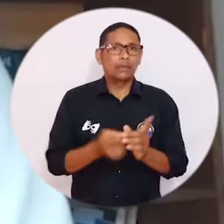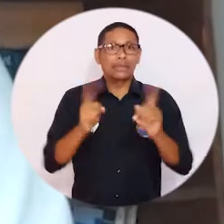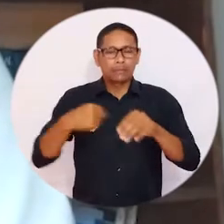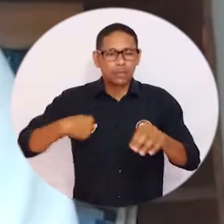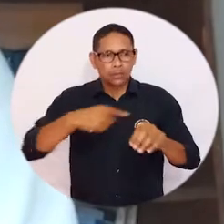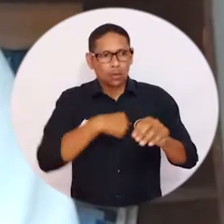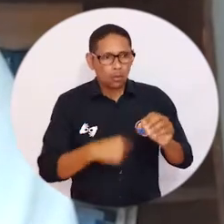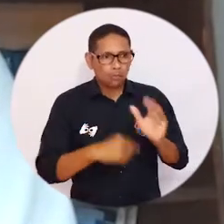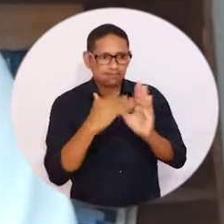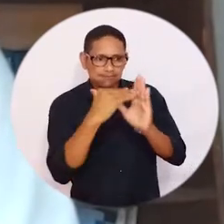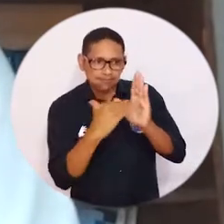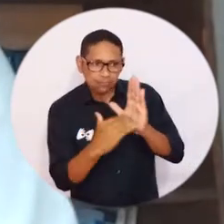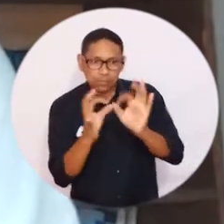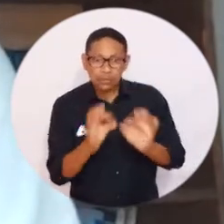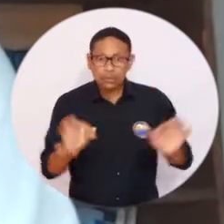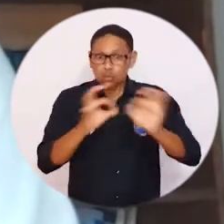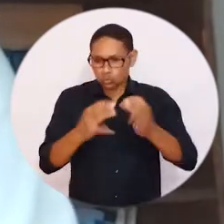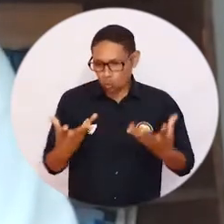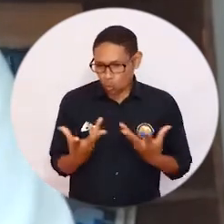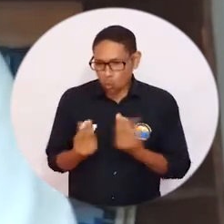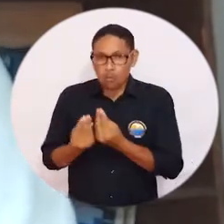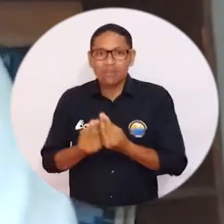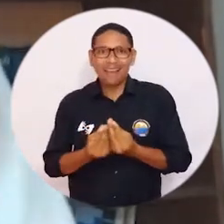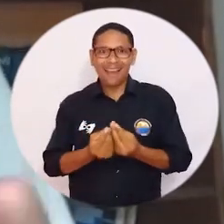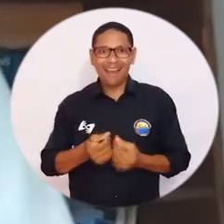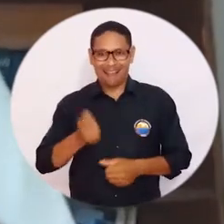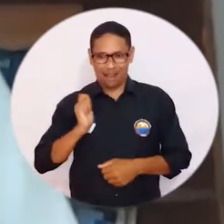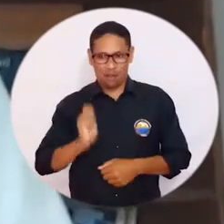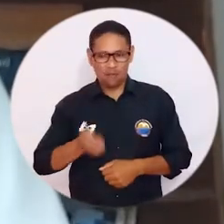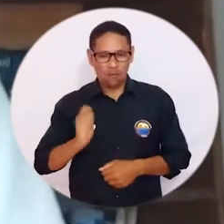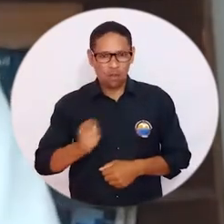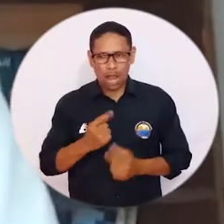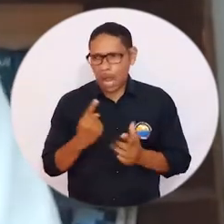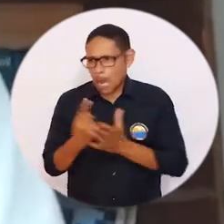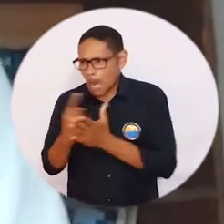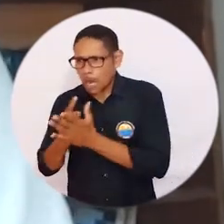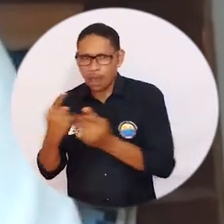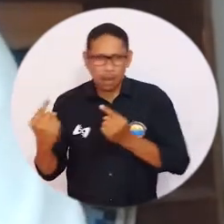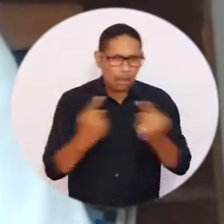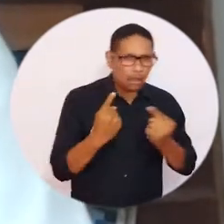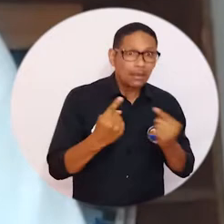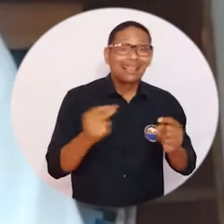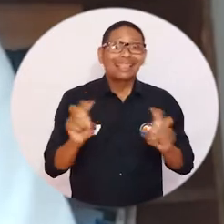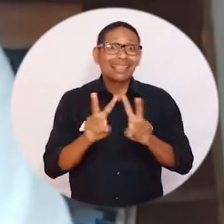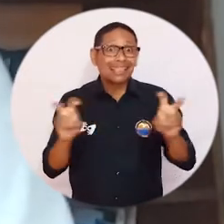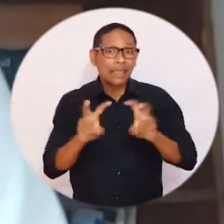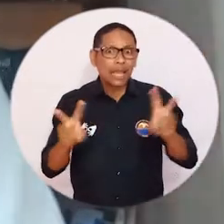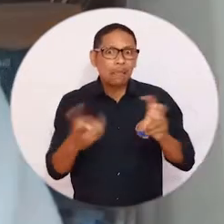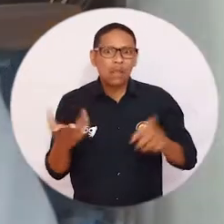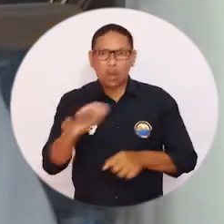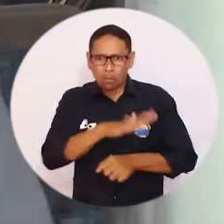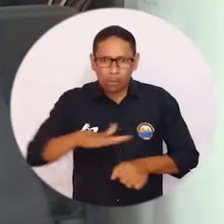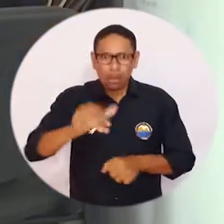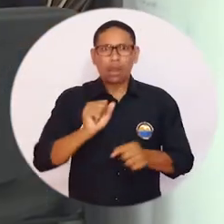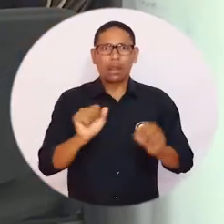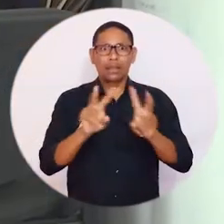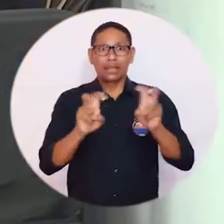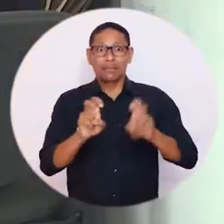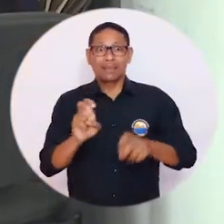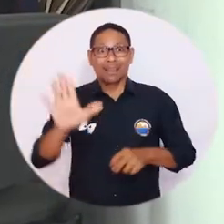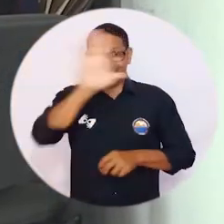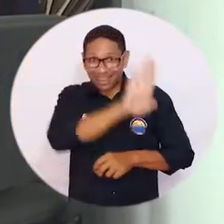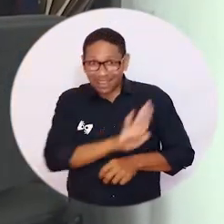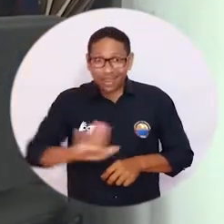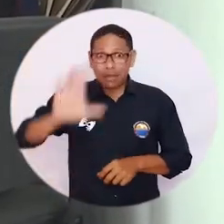hemos formulado lo que será la barra de abogados como un espacio académico de discusión de temas de relevancia a nivel